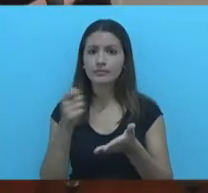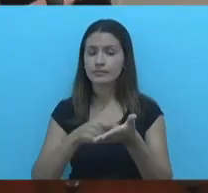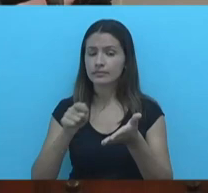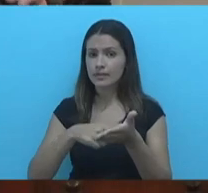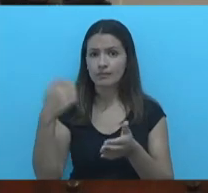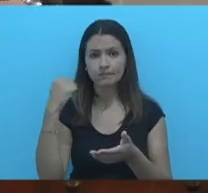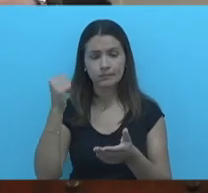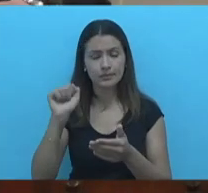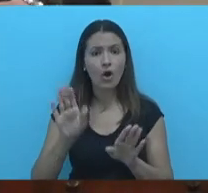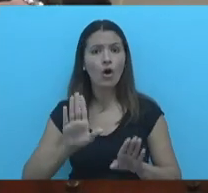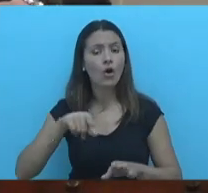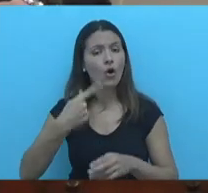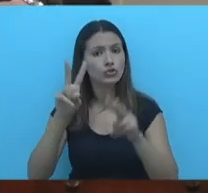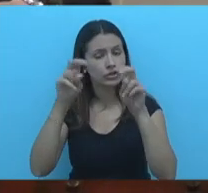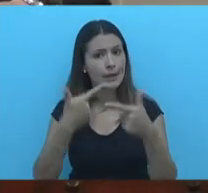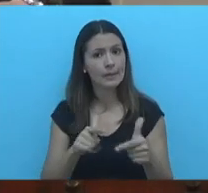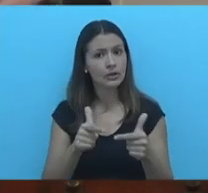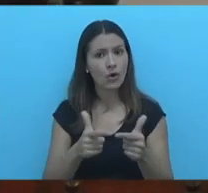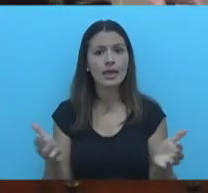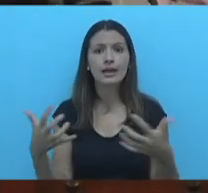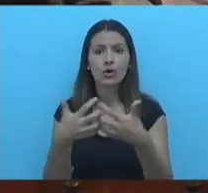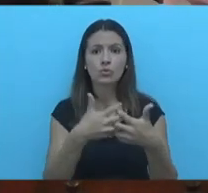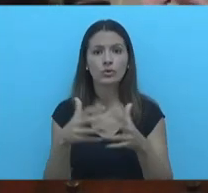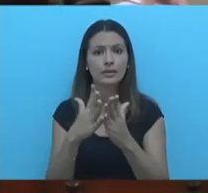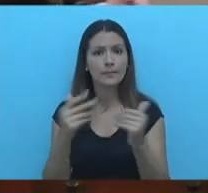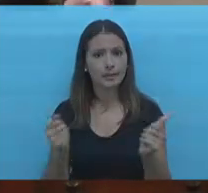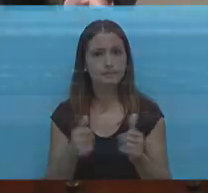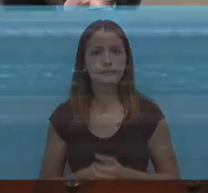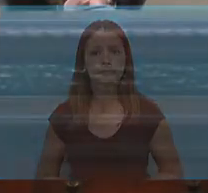de la inasistencia para su justificación. No siendo para más, se levanta la sesión.